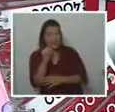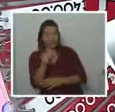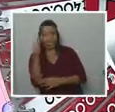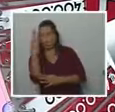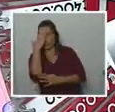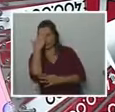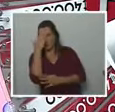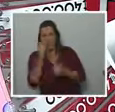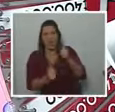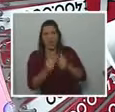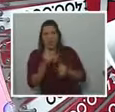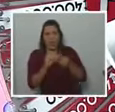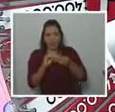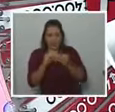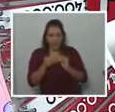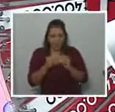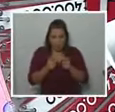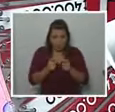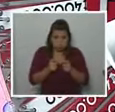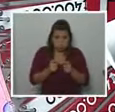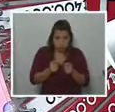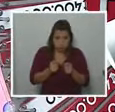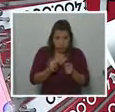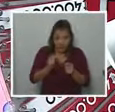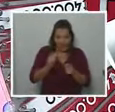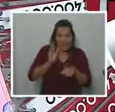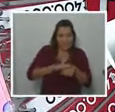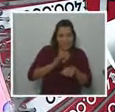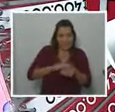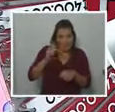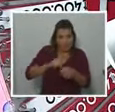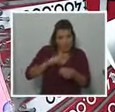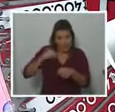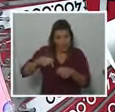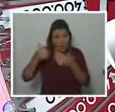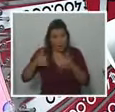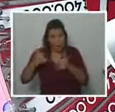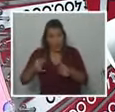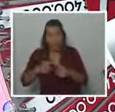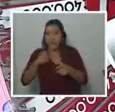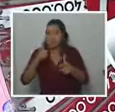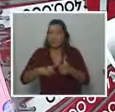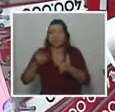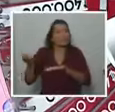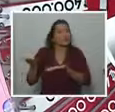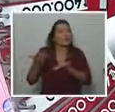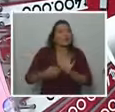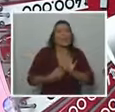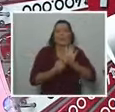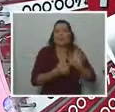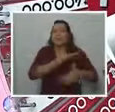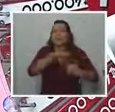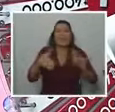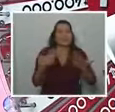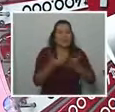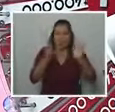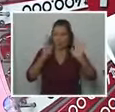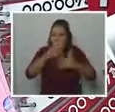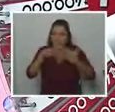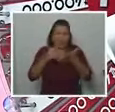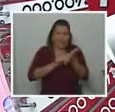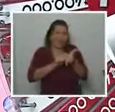o los enteros que activó y que la hacen participante de Dadomanía, tráigase todo lo que activó. Es mejor que traiga todo, hasta las